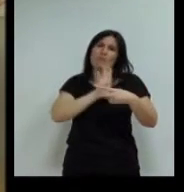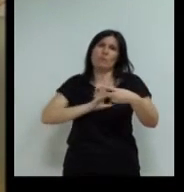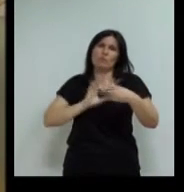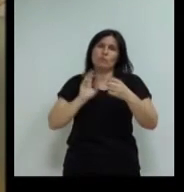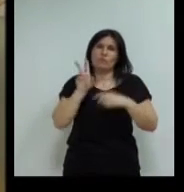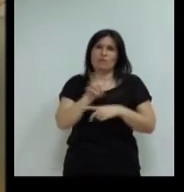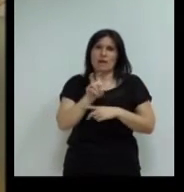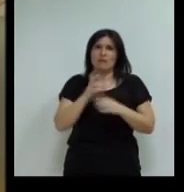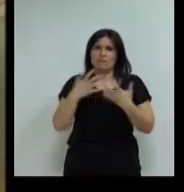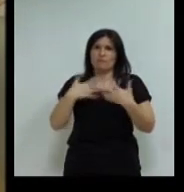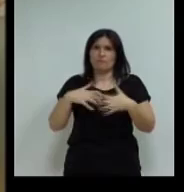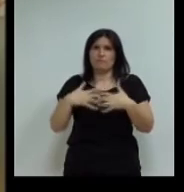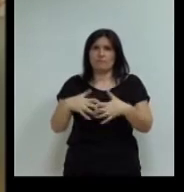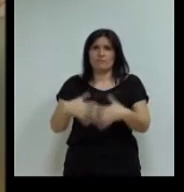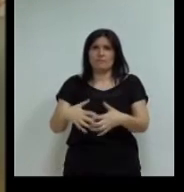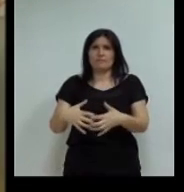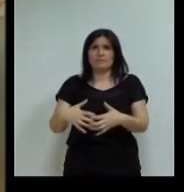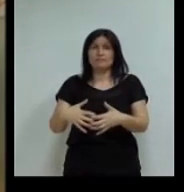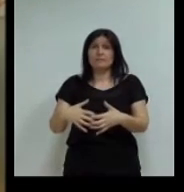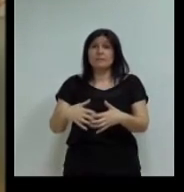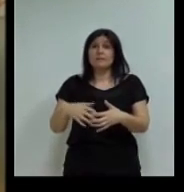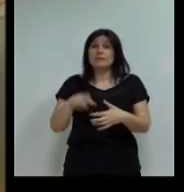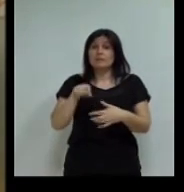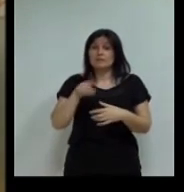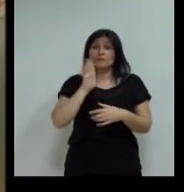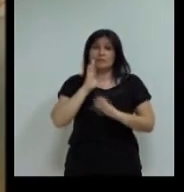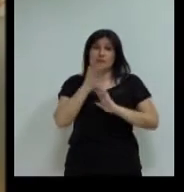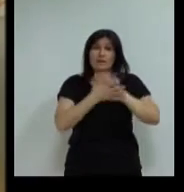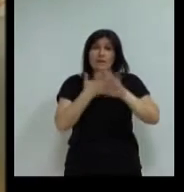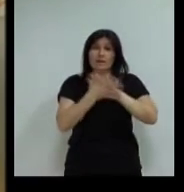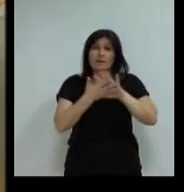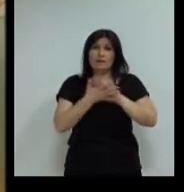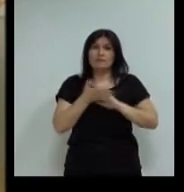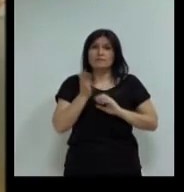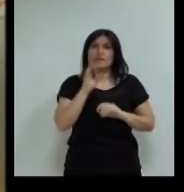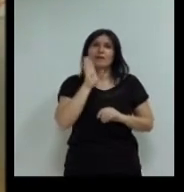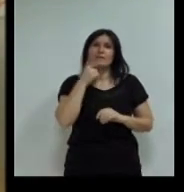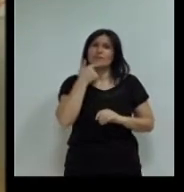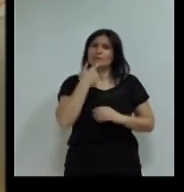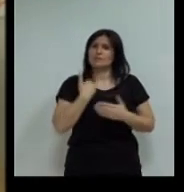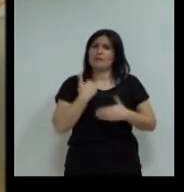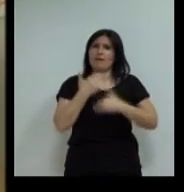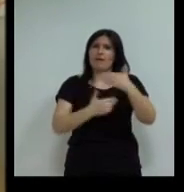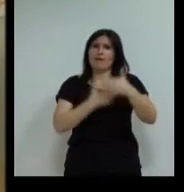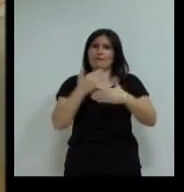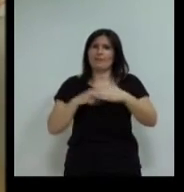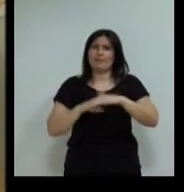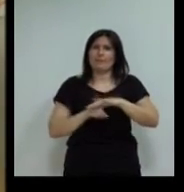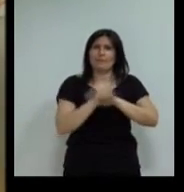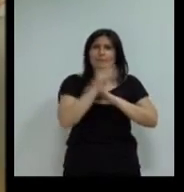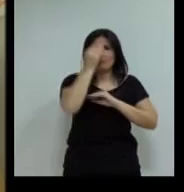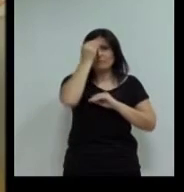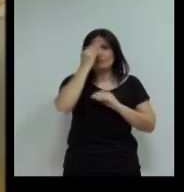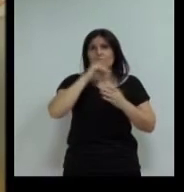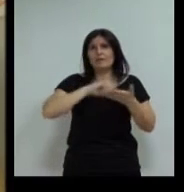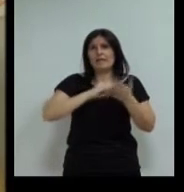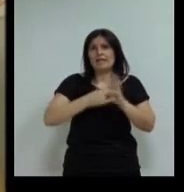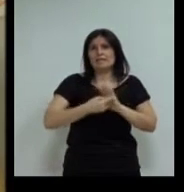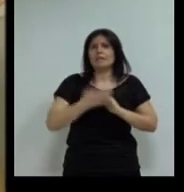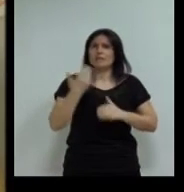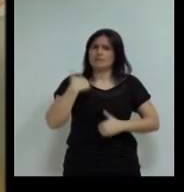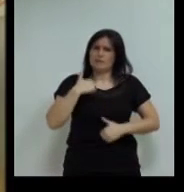Y pues y esto que la verdad, pues lo decíamos también antes, estábamos avanzando, yo creo que la técnica, yo creo que tenemos